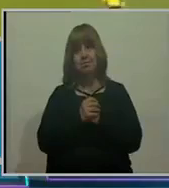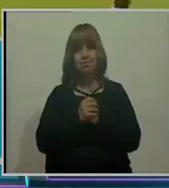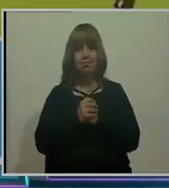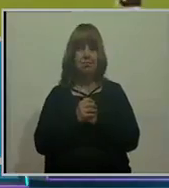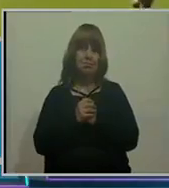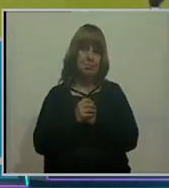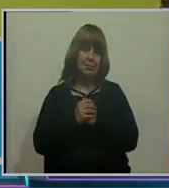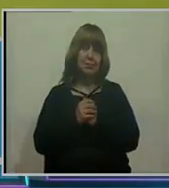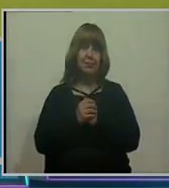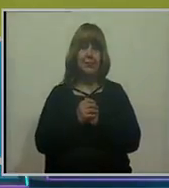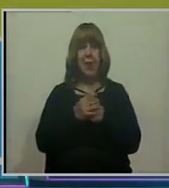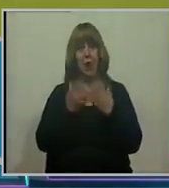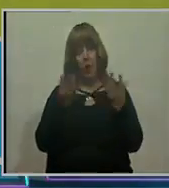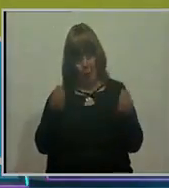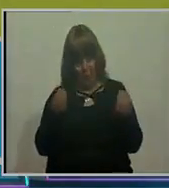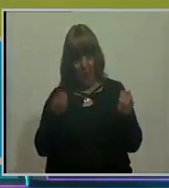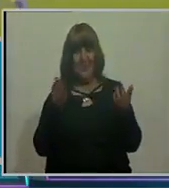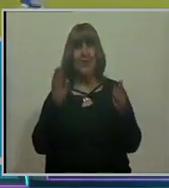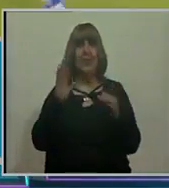A ver.